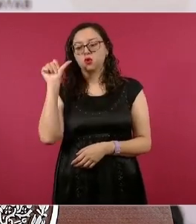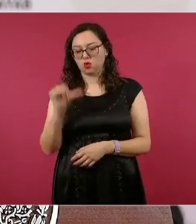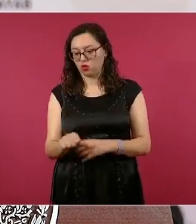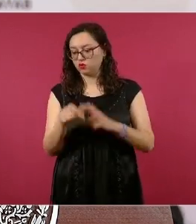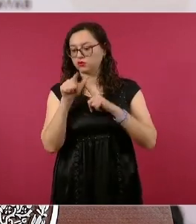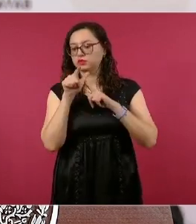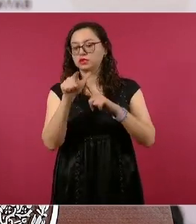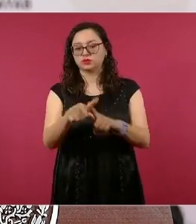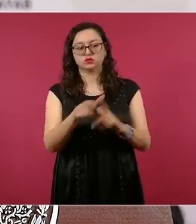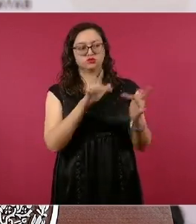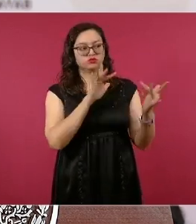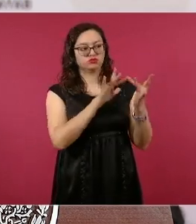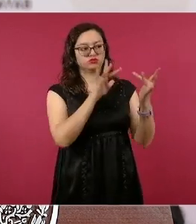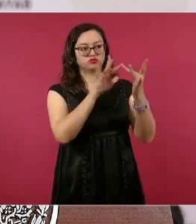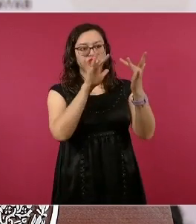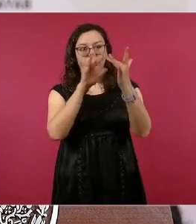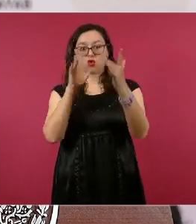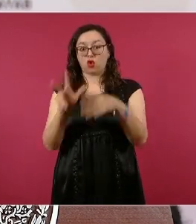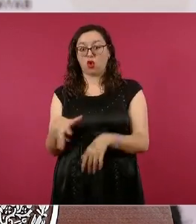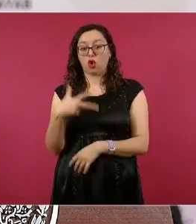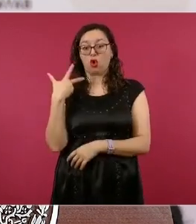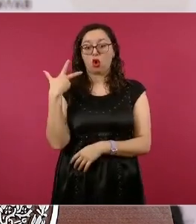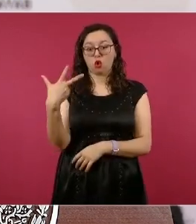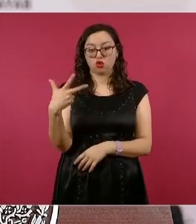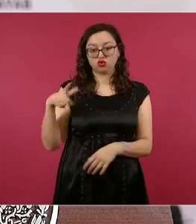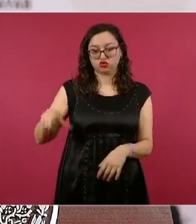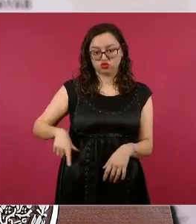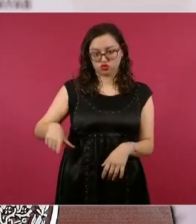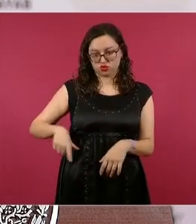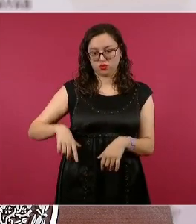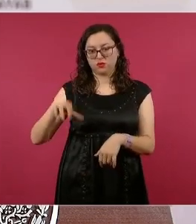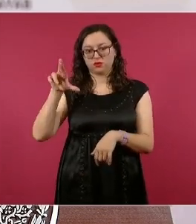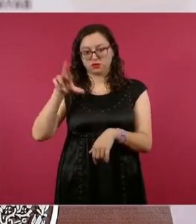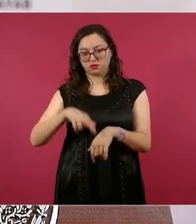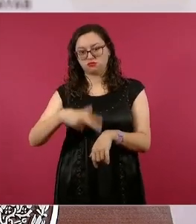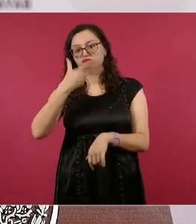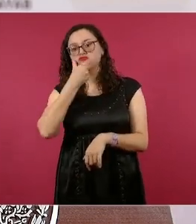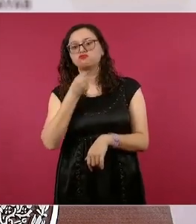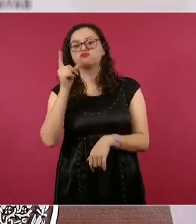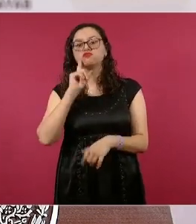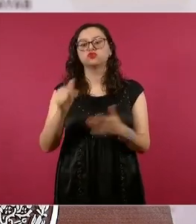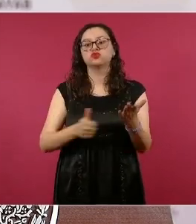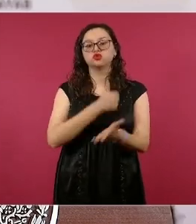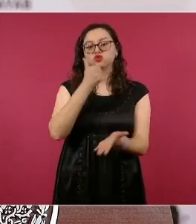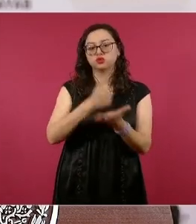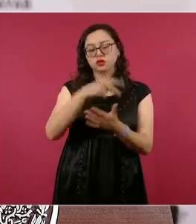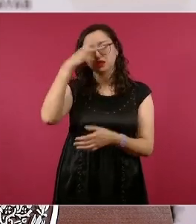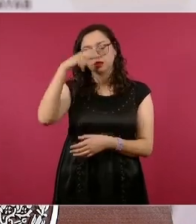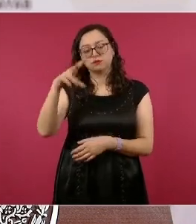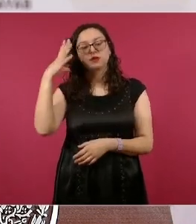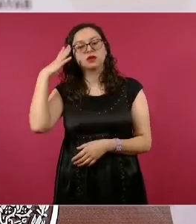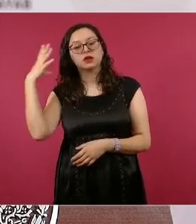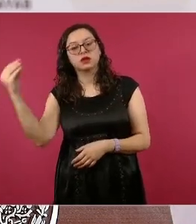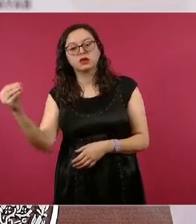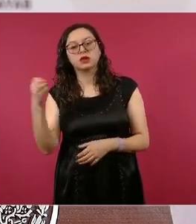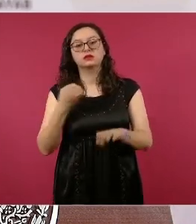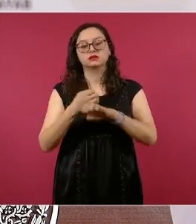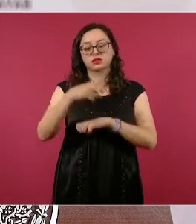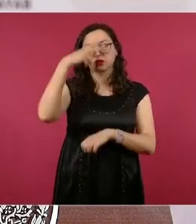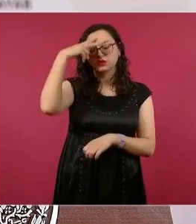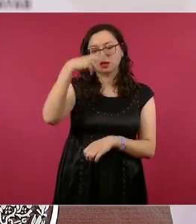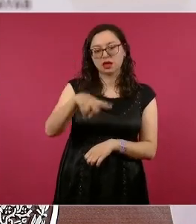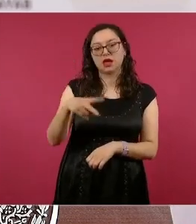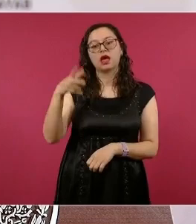gobernadores y gobernadoras de Ciudad de México, de Colima, del Estado de México, de Hidalgo, Morelos, Nayarit,